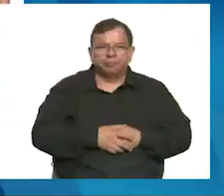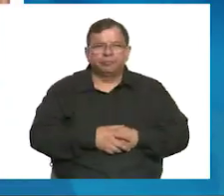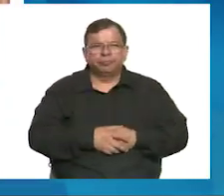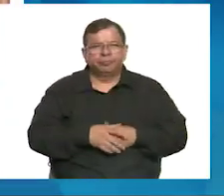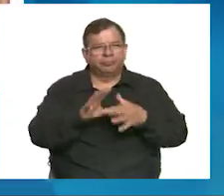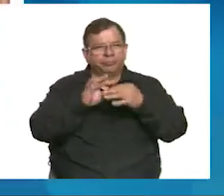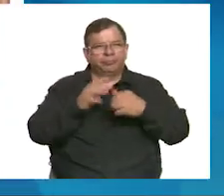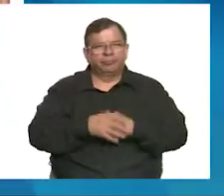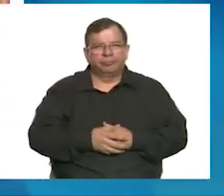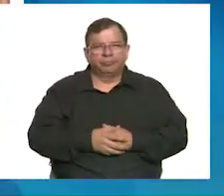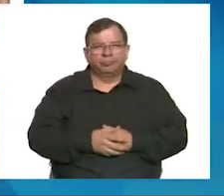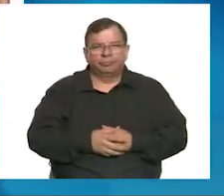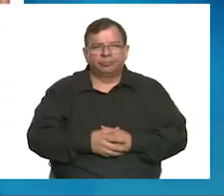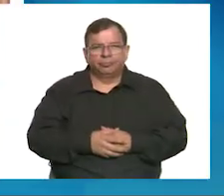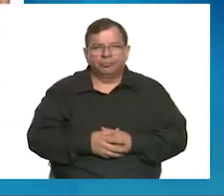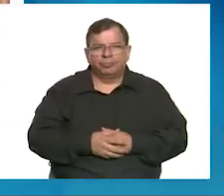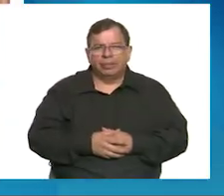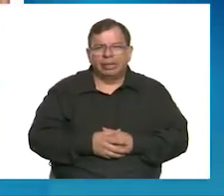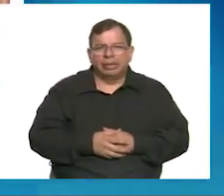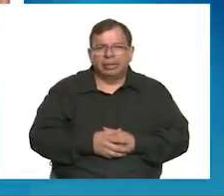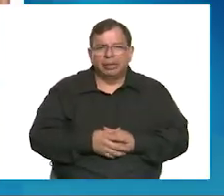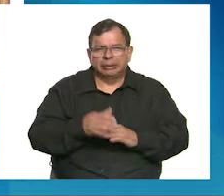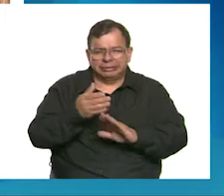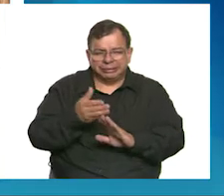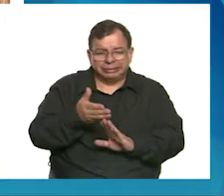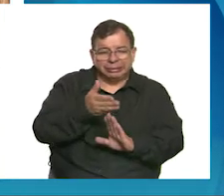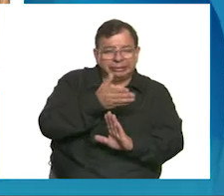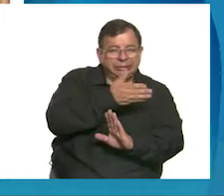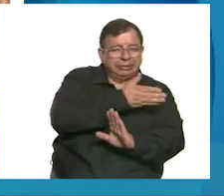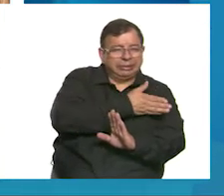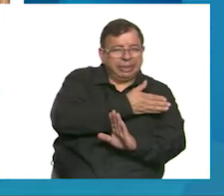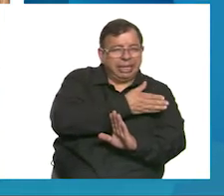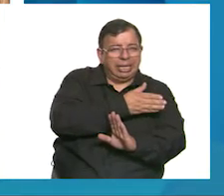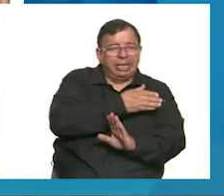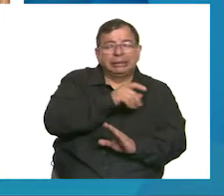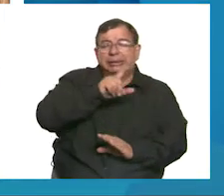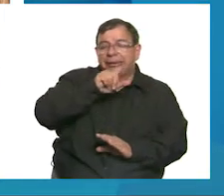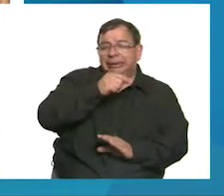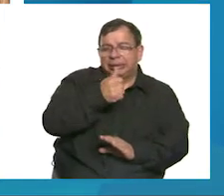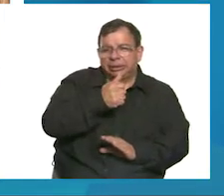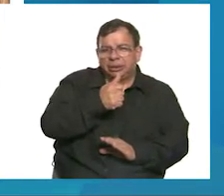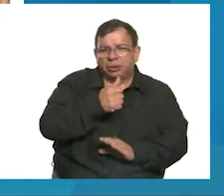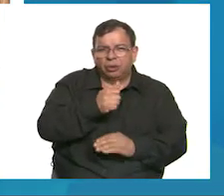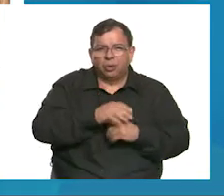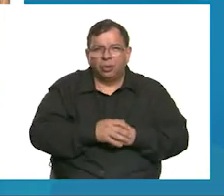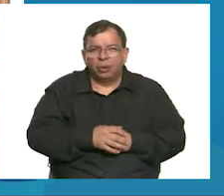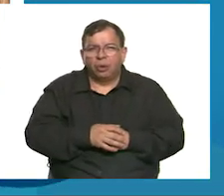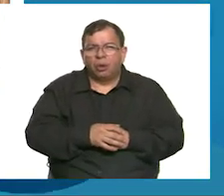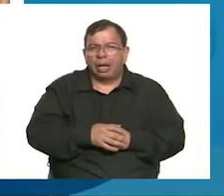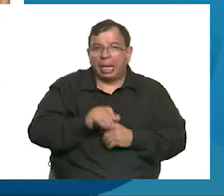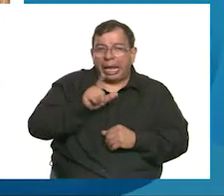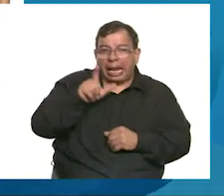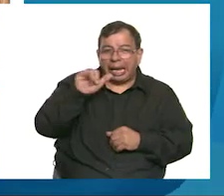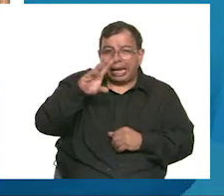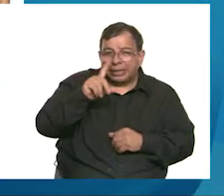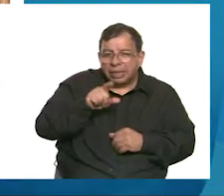así: en el año 75 antes de nuestra era, Herón de Alejandría inventó un dispositivo